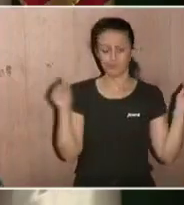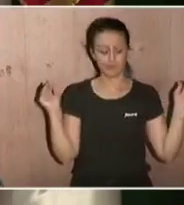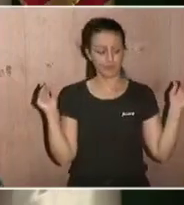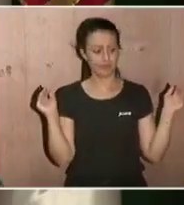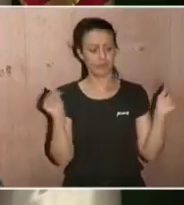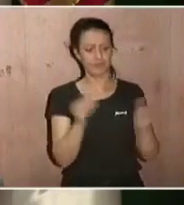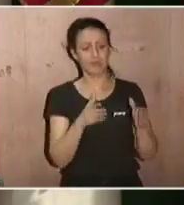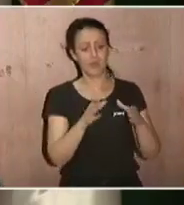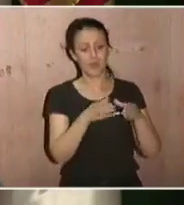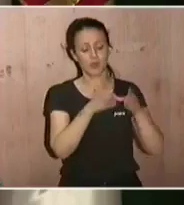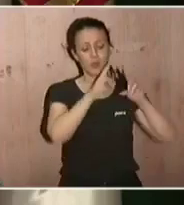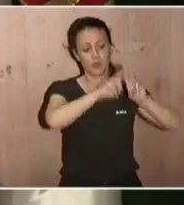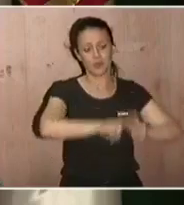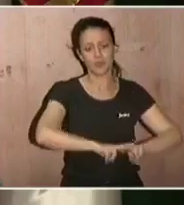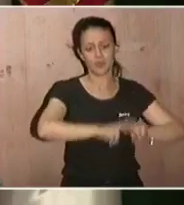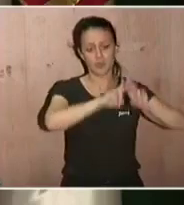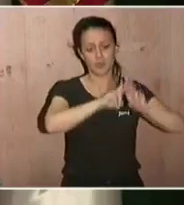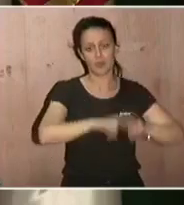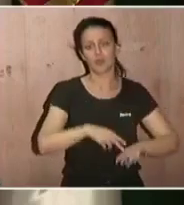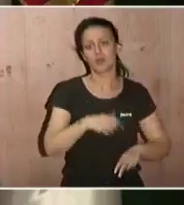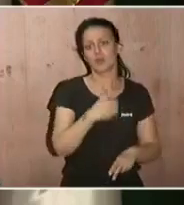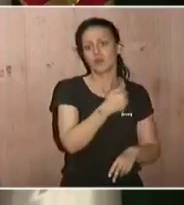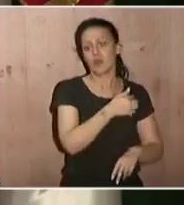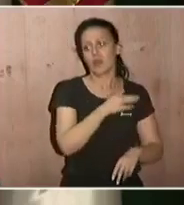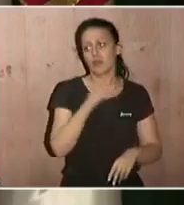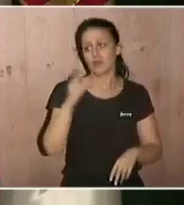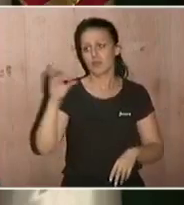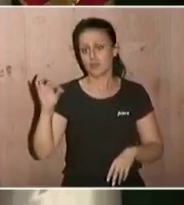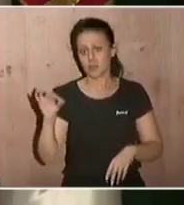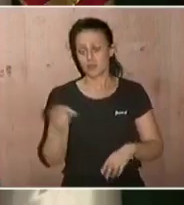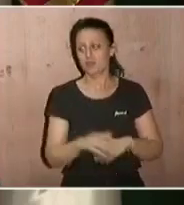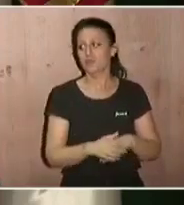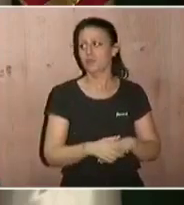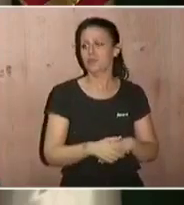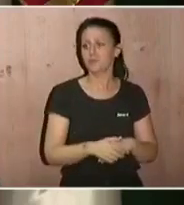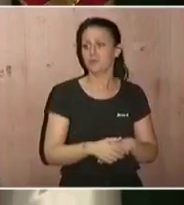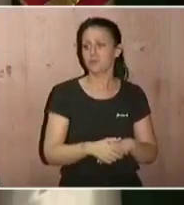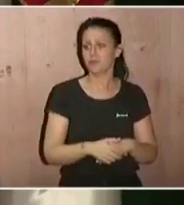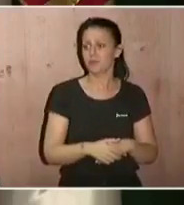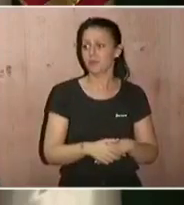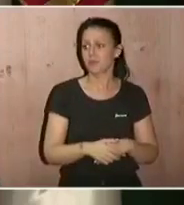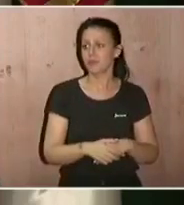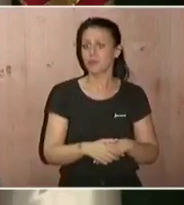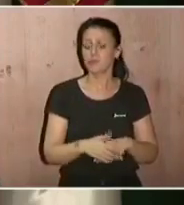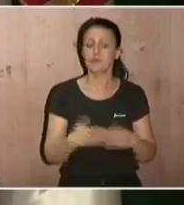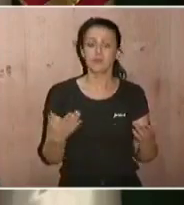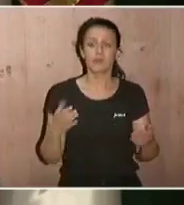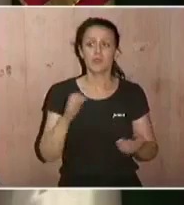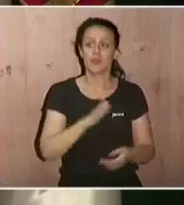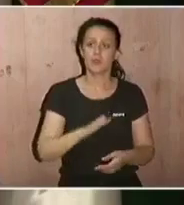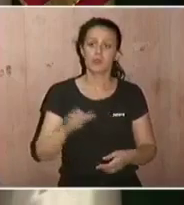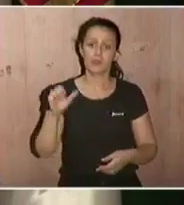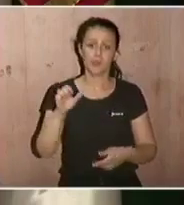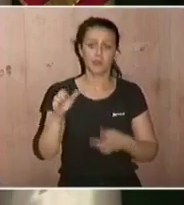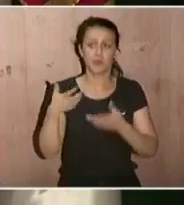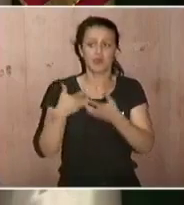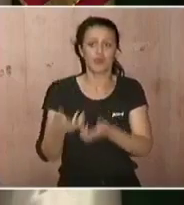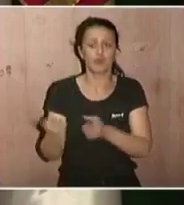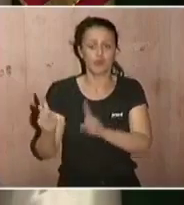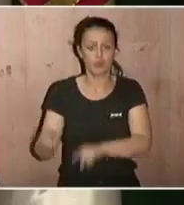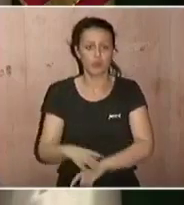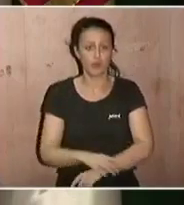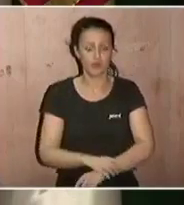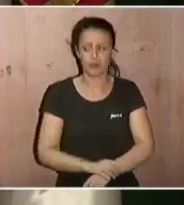de investigación ADESTER, Administración, Economía, Sociedad y Territorio. En cambio, pues con Envid las cosas no funcionaron. Y